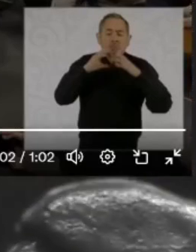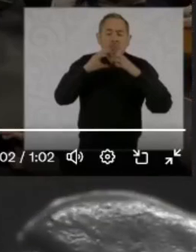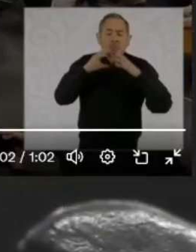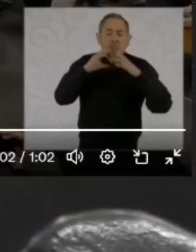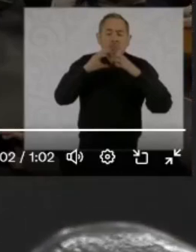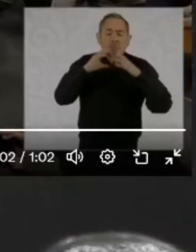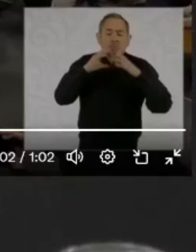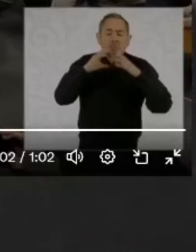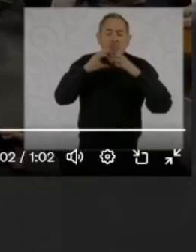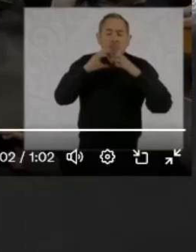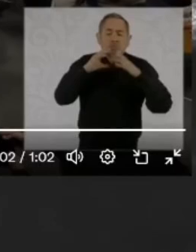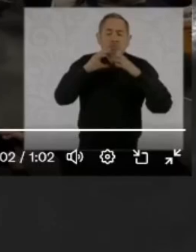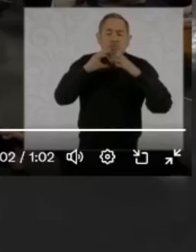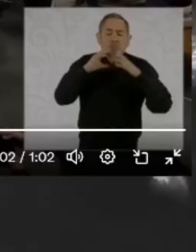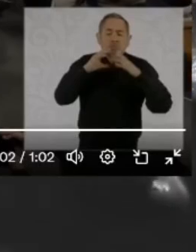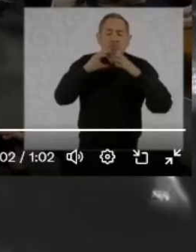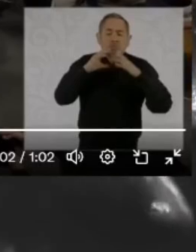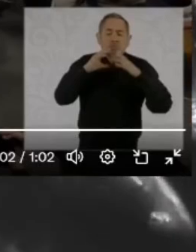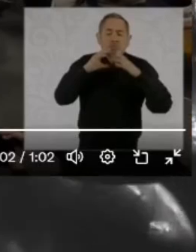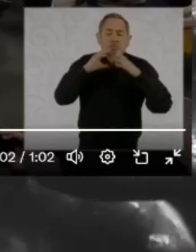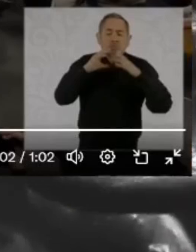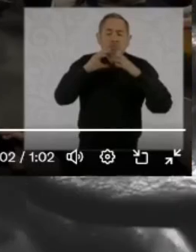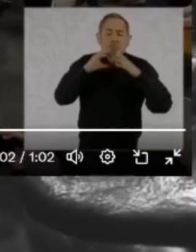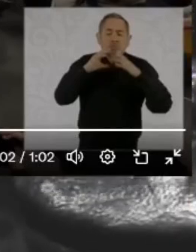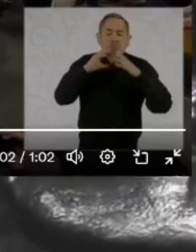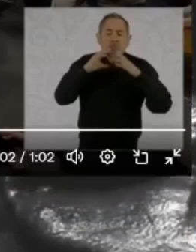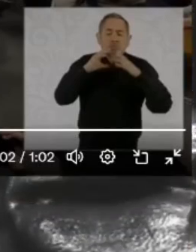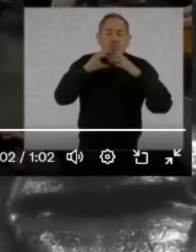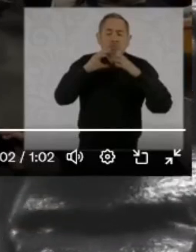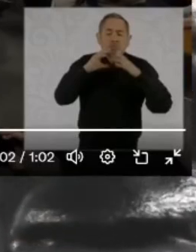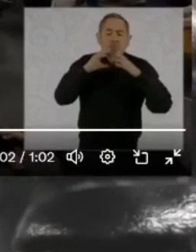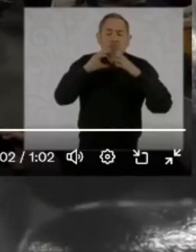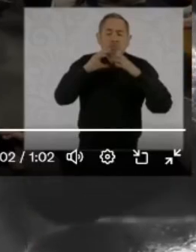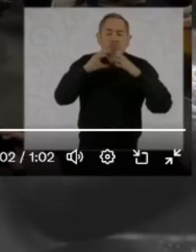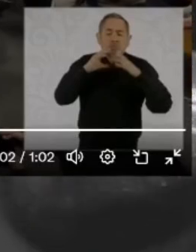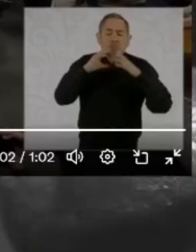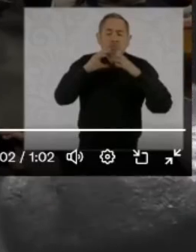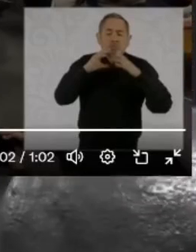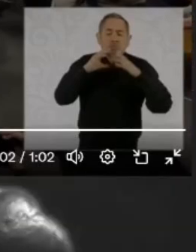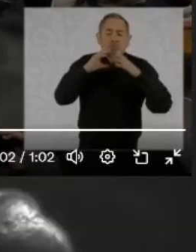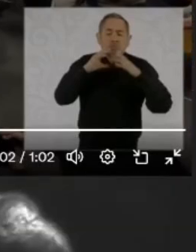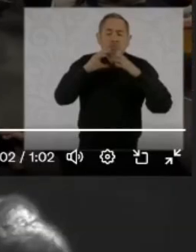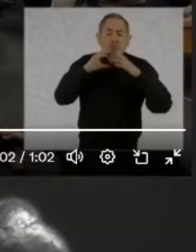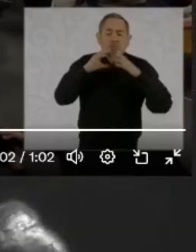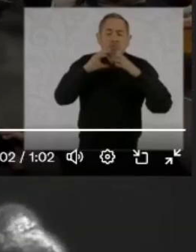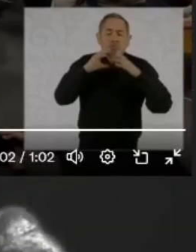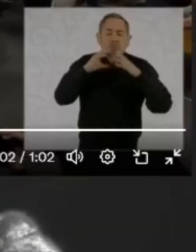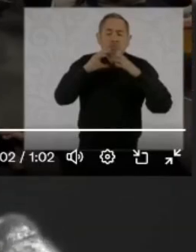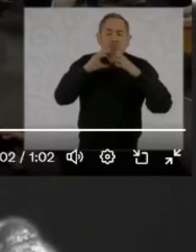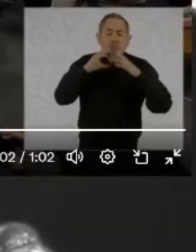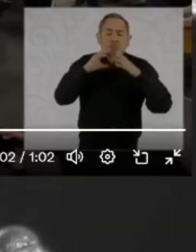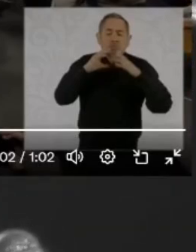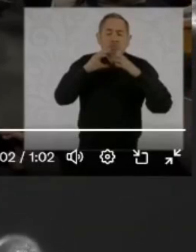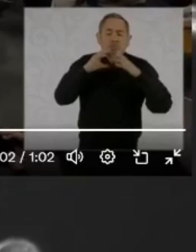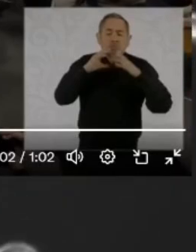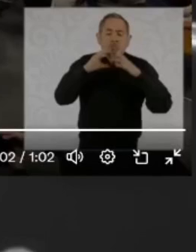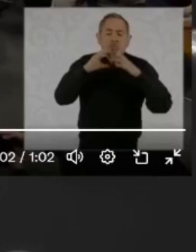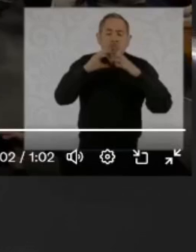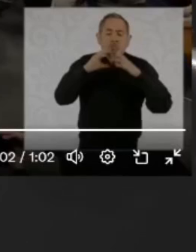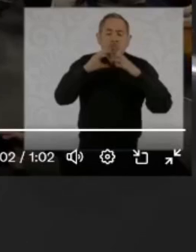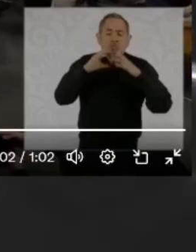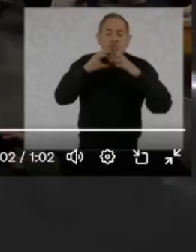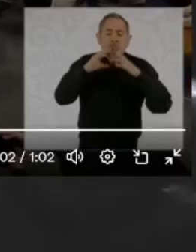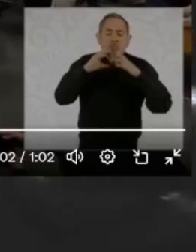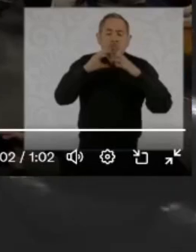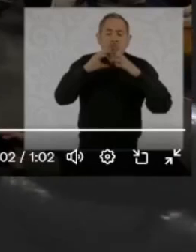atención que si el recurso que tiene ha sido un líder charro, pero viene de una familia muy poderosa,